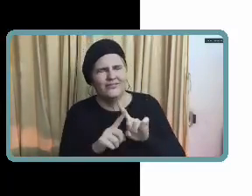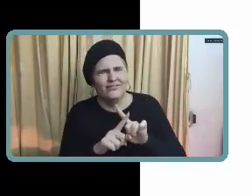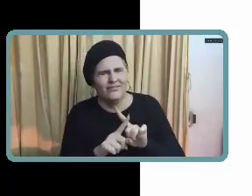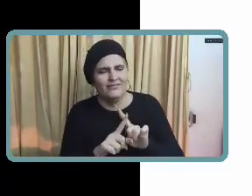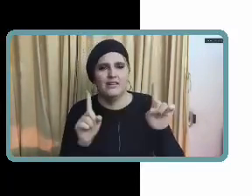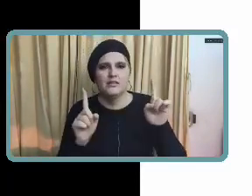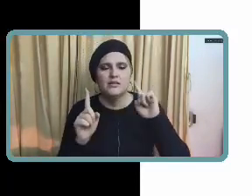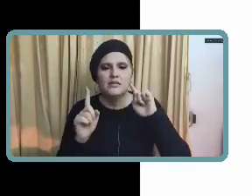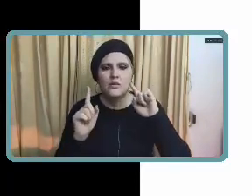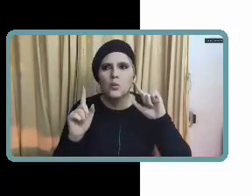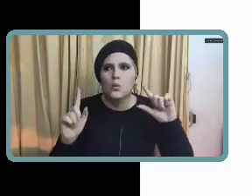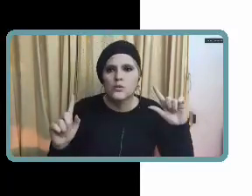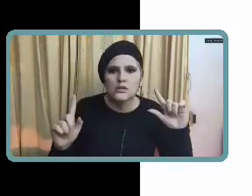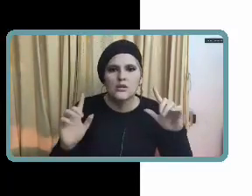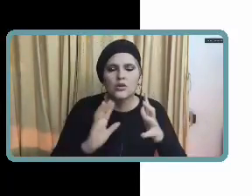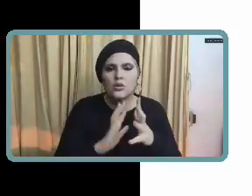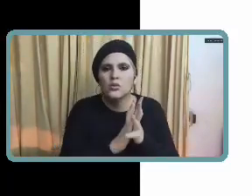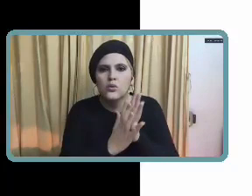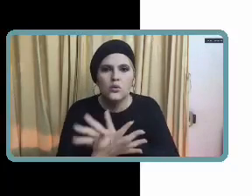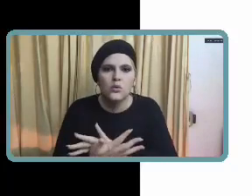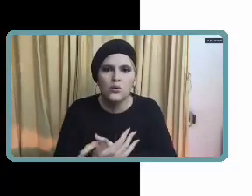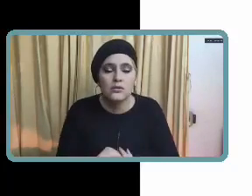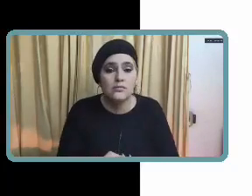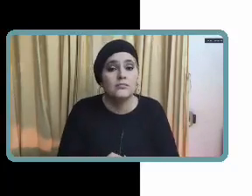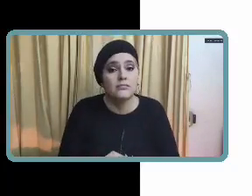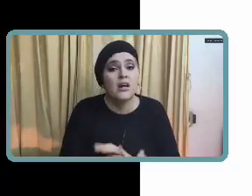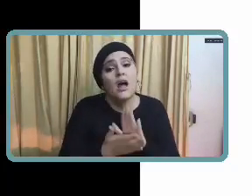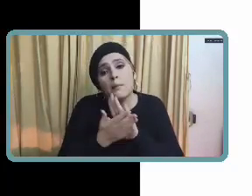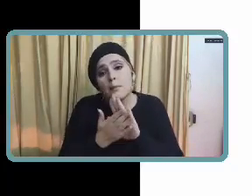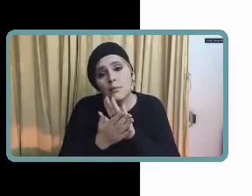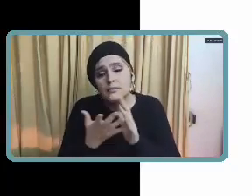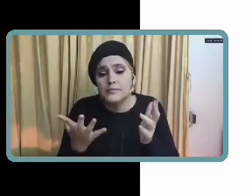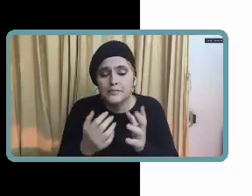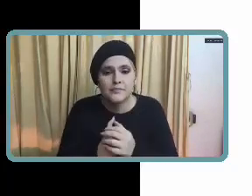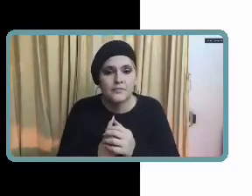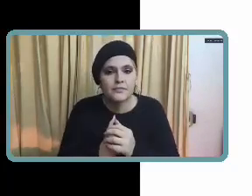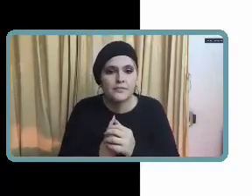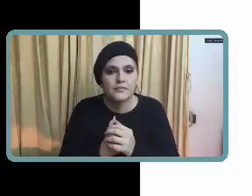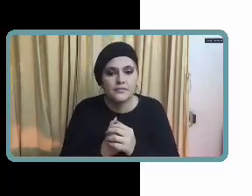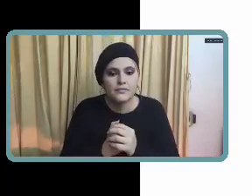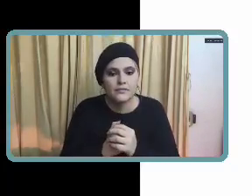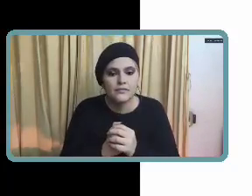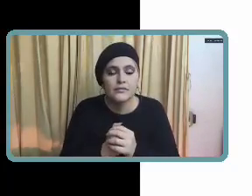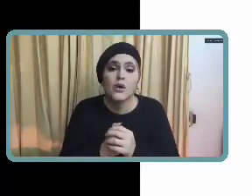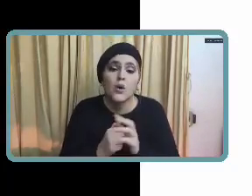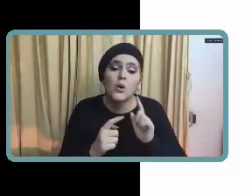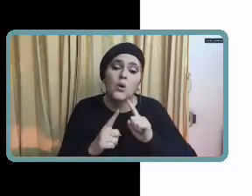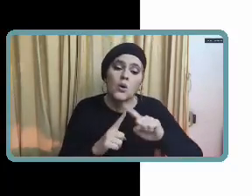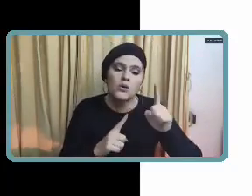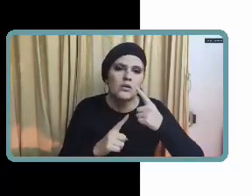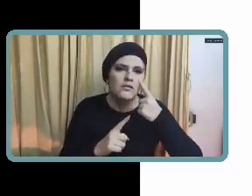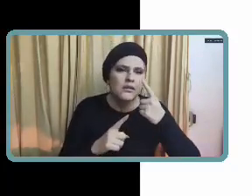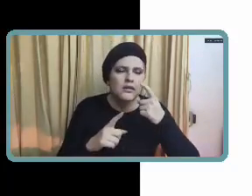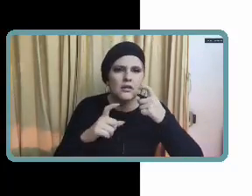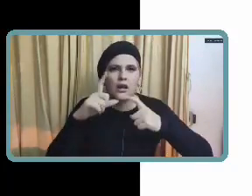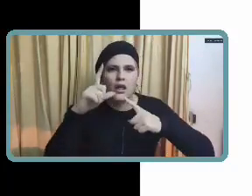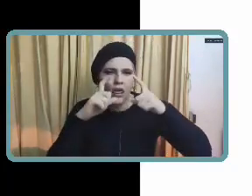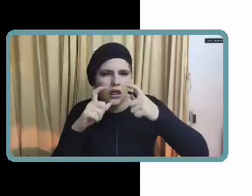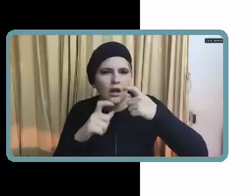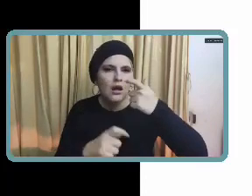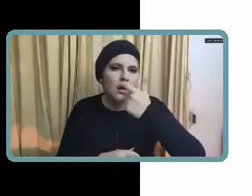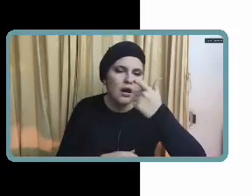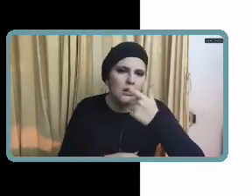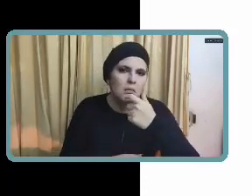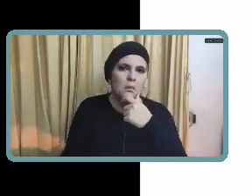por ejemplo. Y para otra, para entender, como digo, los gestos o para entender los chistes y las ironías, no tengo